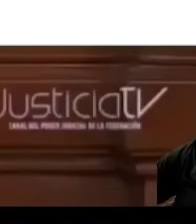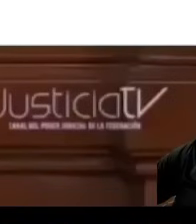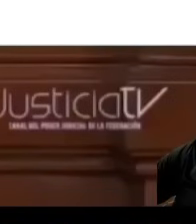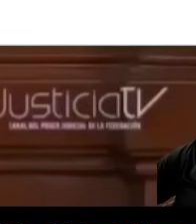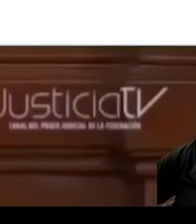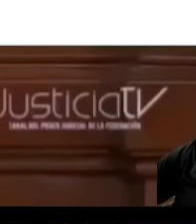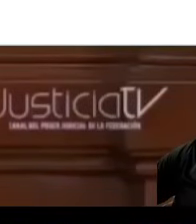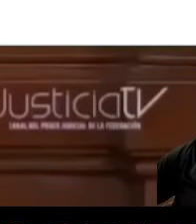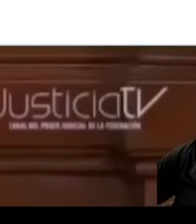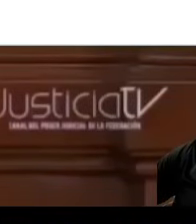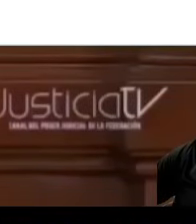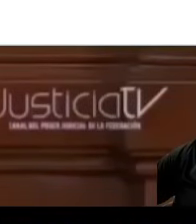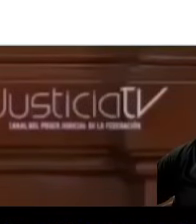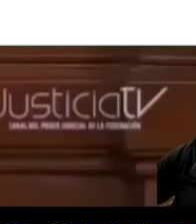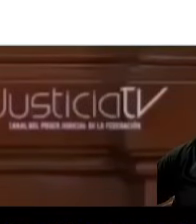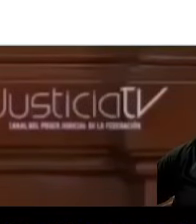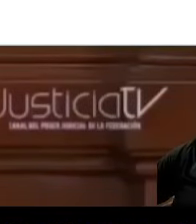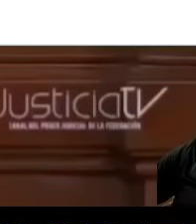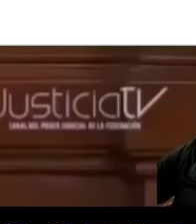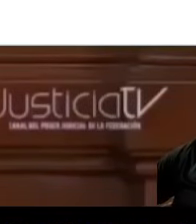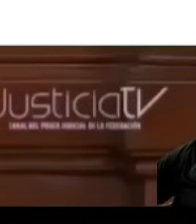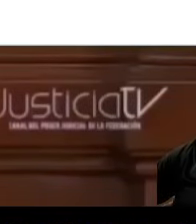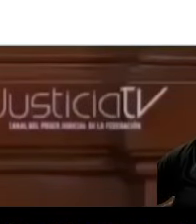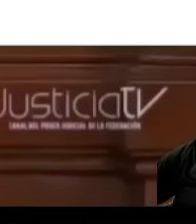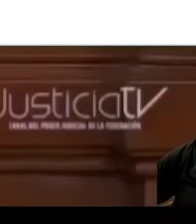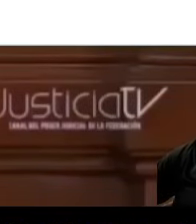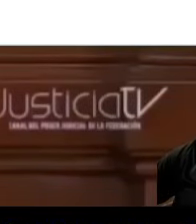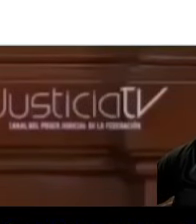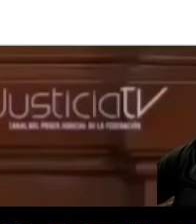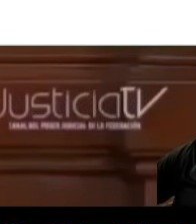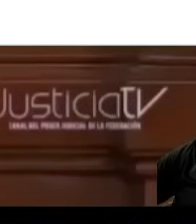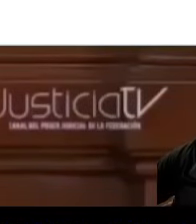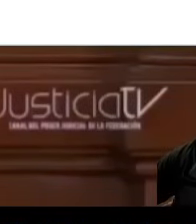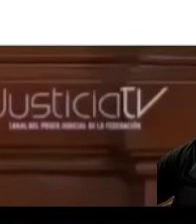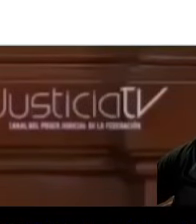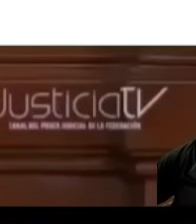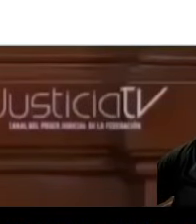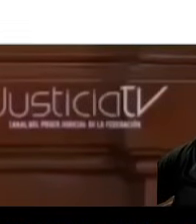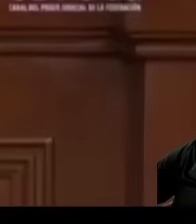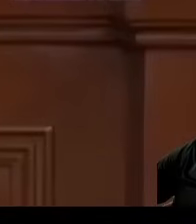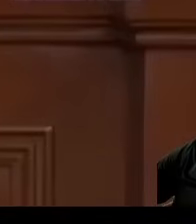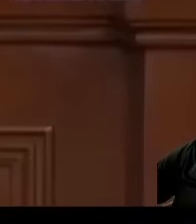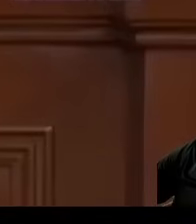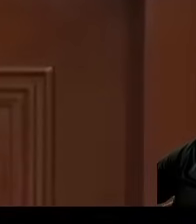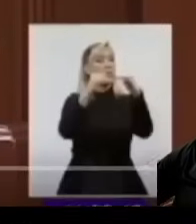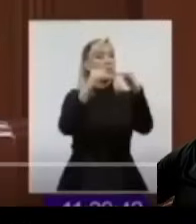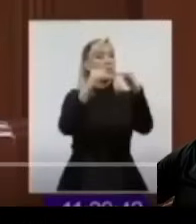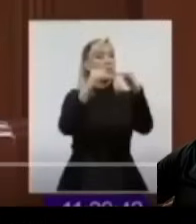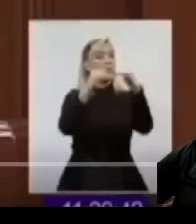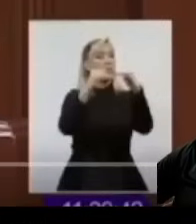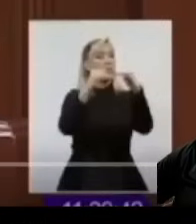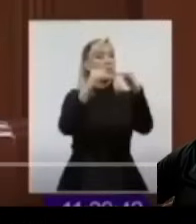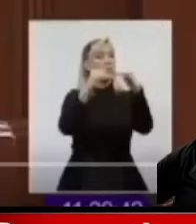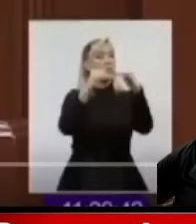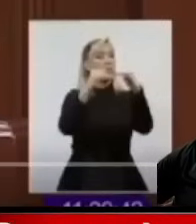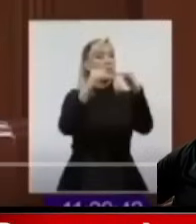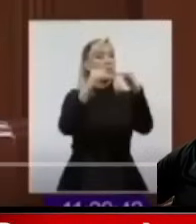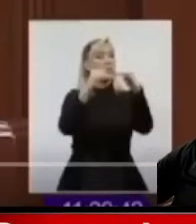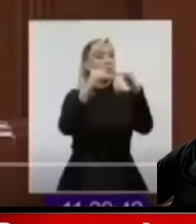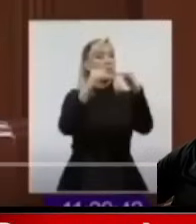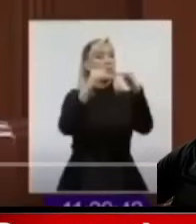convicción excelencia con firmeza la mayor firmeza y con absoluta lealtad a nuestra